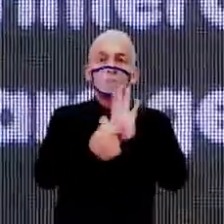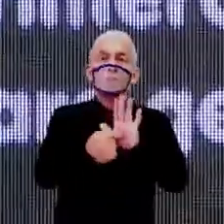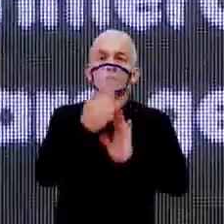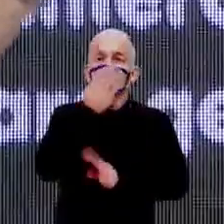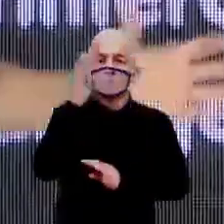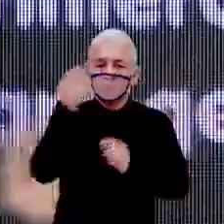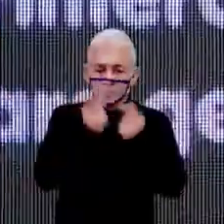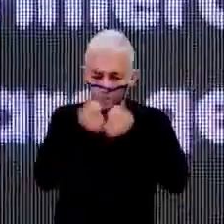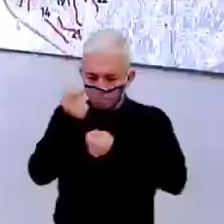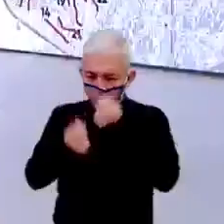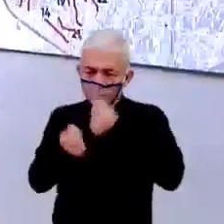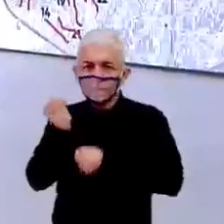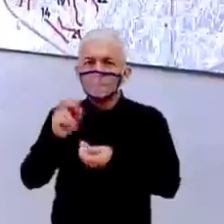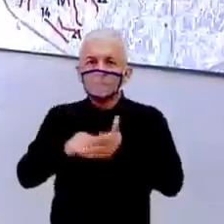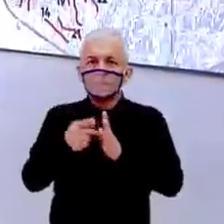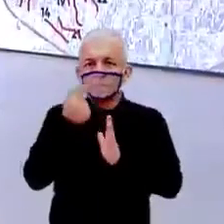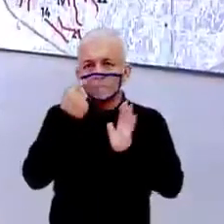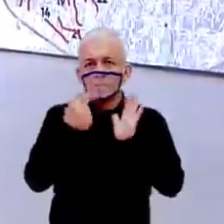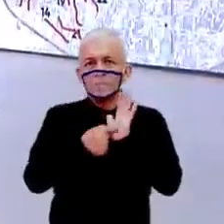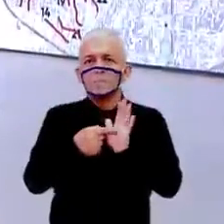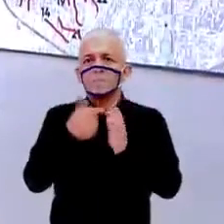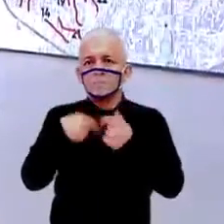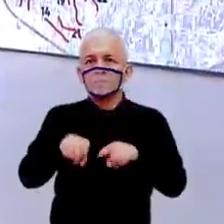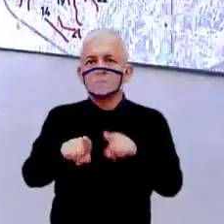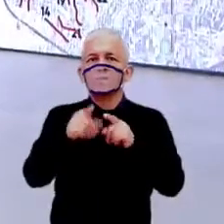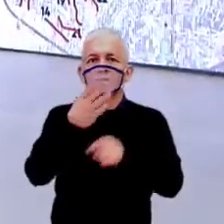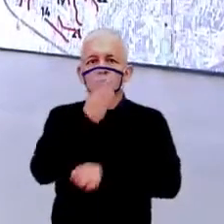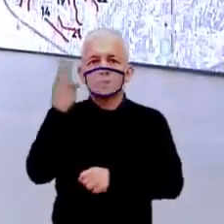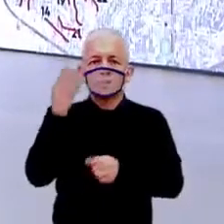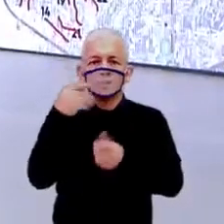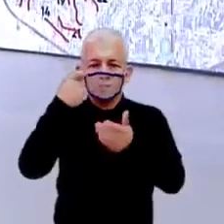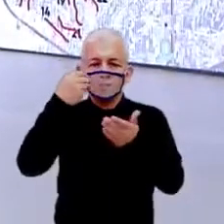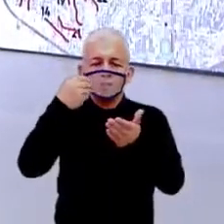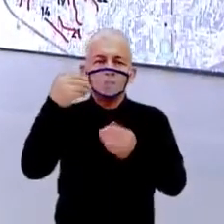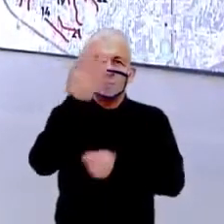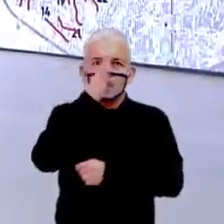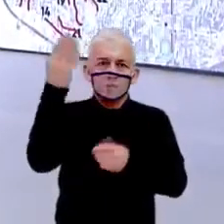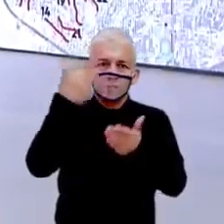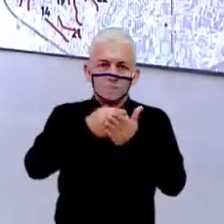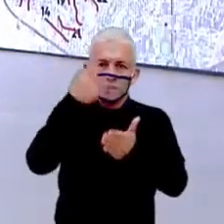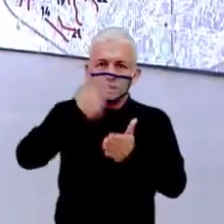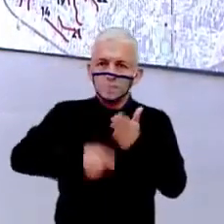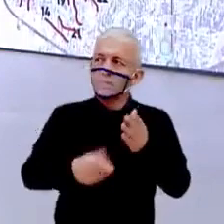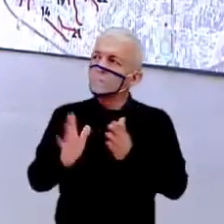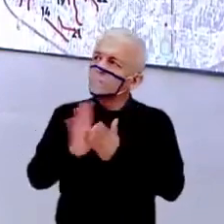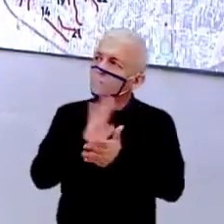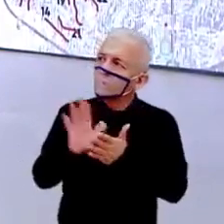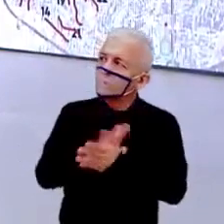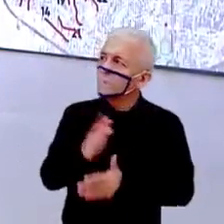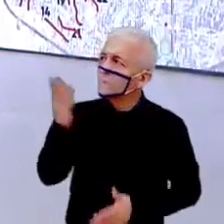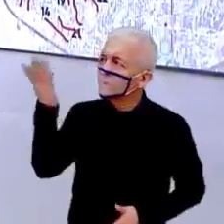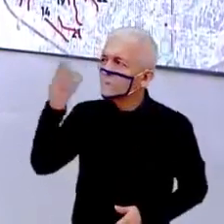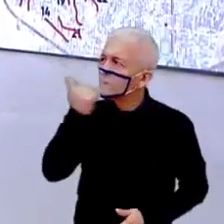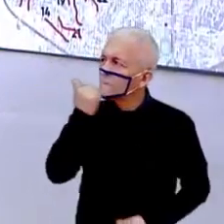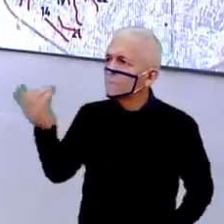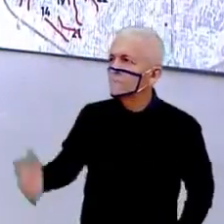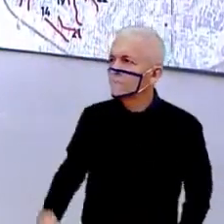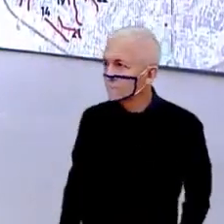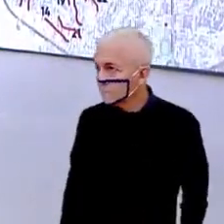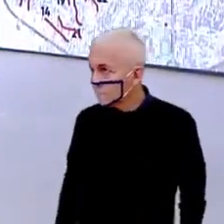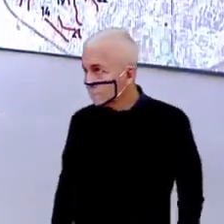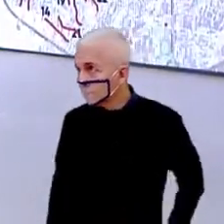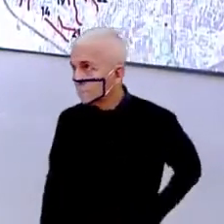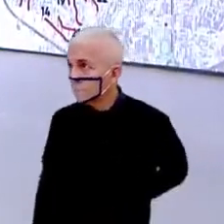la platica rinde, se ve, y por eso los barranquilleros pagan sus impuestos con tranquilidad. Albert, cuéntanos qué va a pasar aquí.